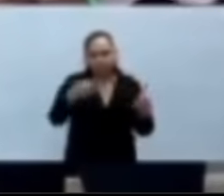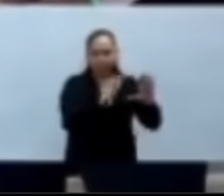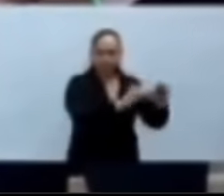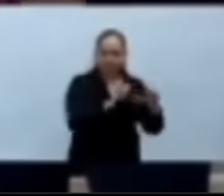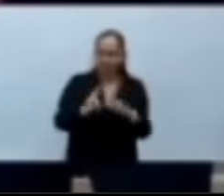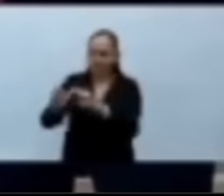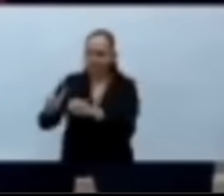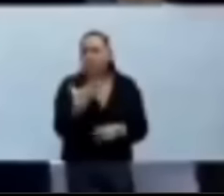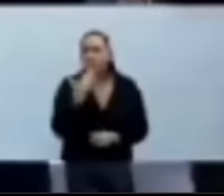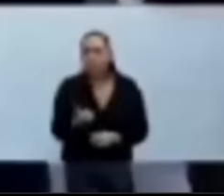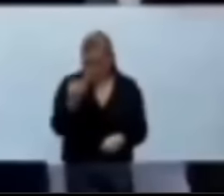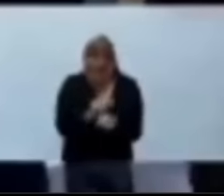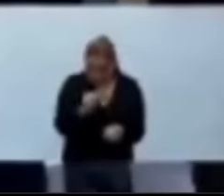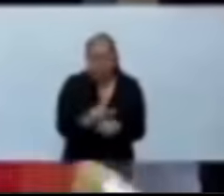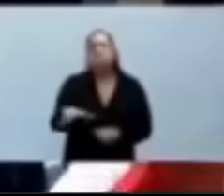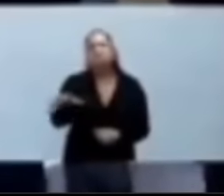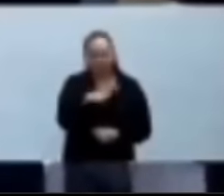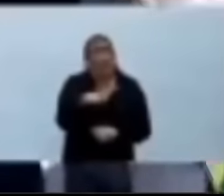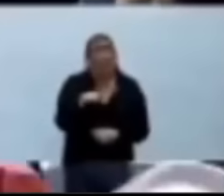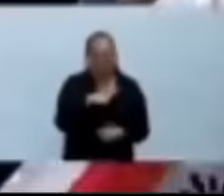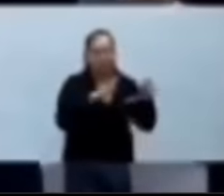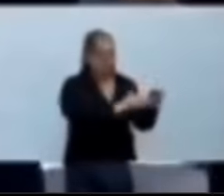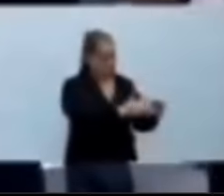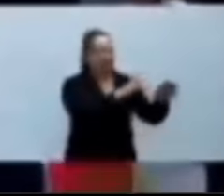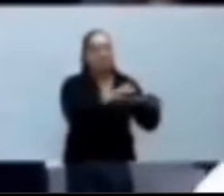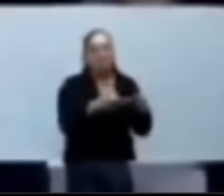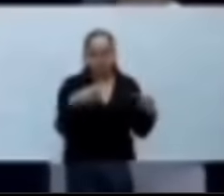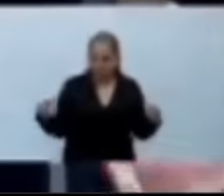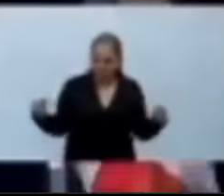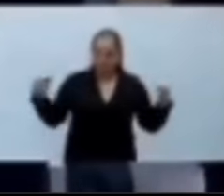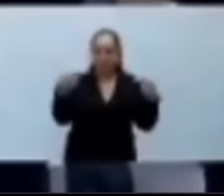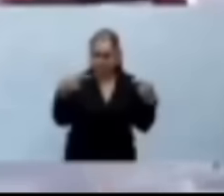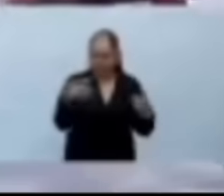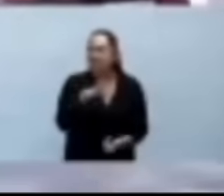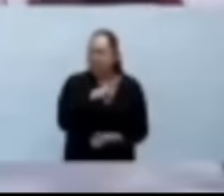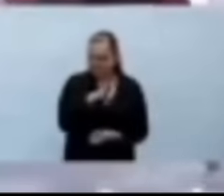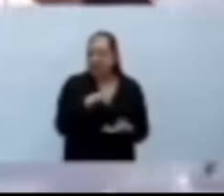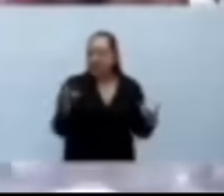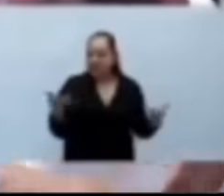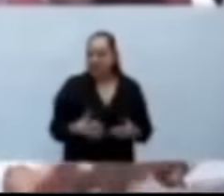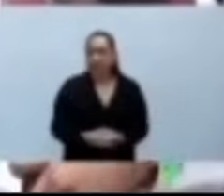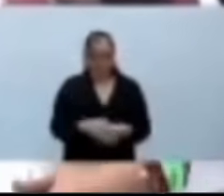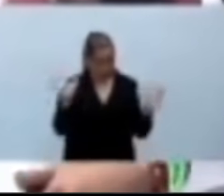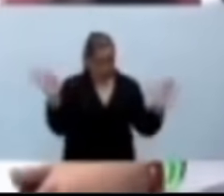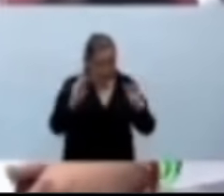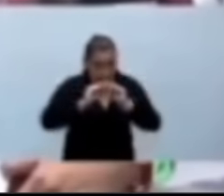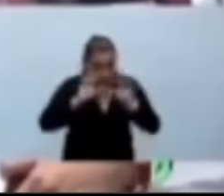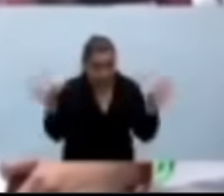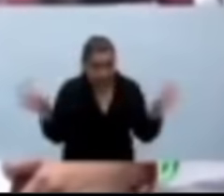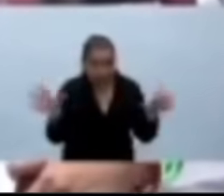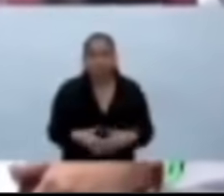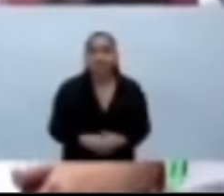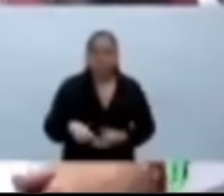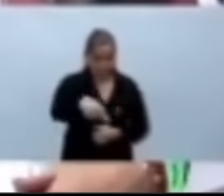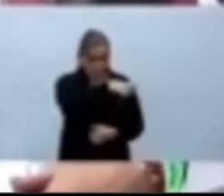2024. La militancia priista, la mayoría de la militancia priista no va a